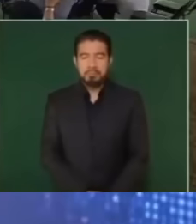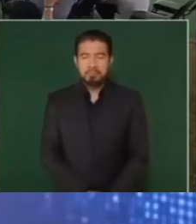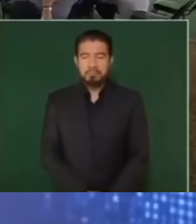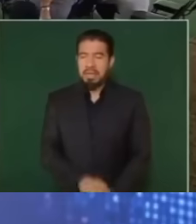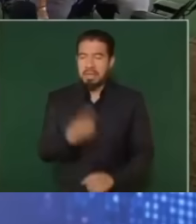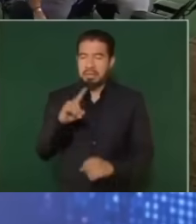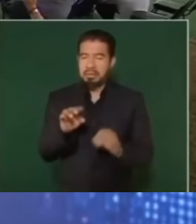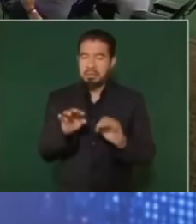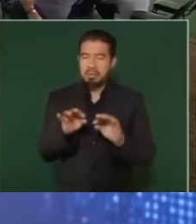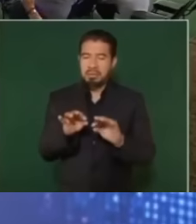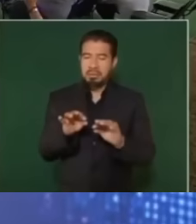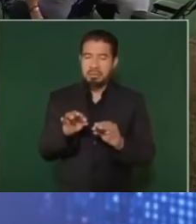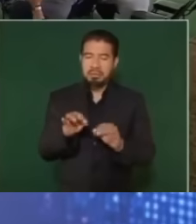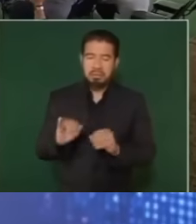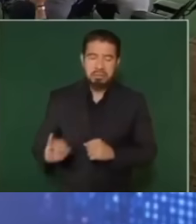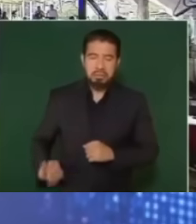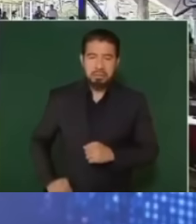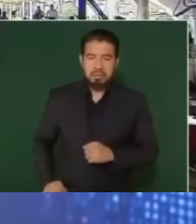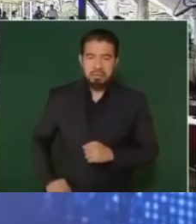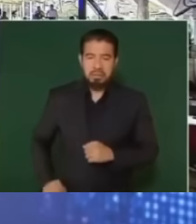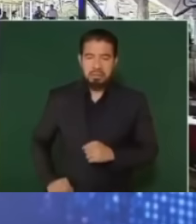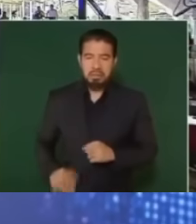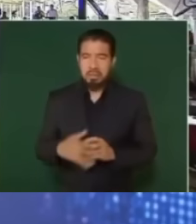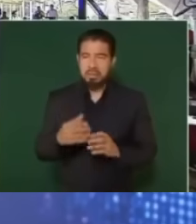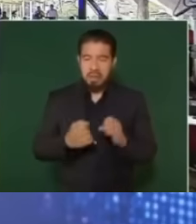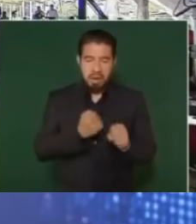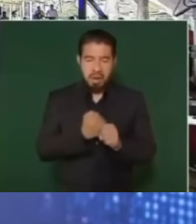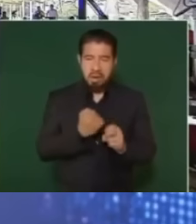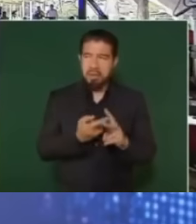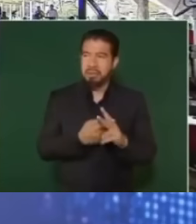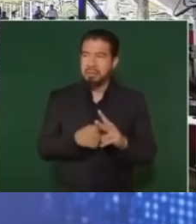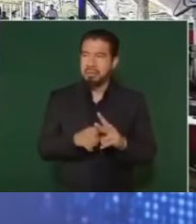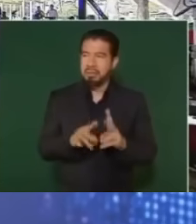ayúdenos con esa manita arriba, con ese poderosísimo like y compartan la información.